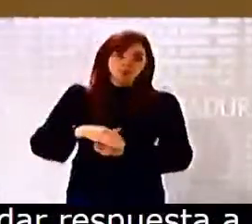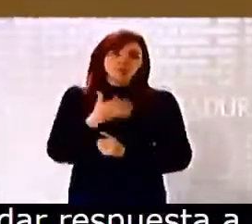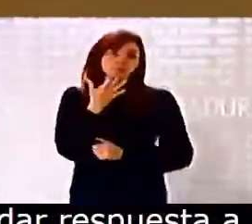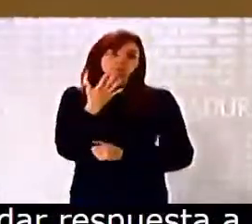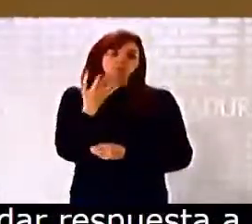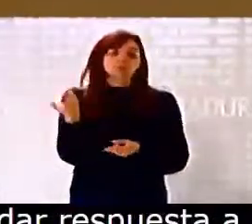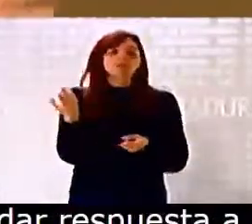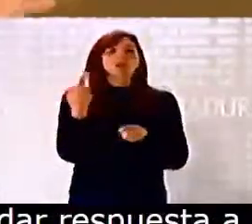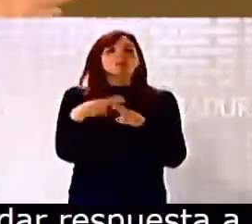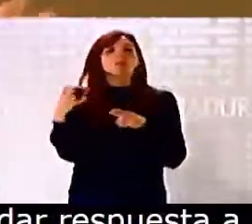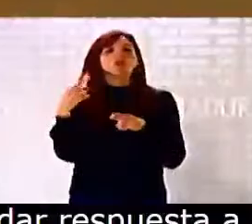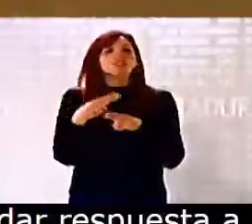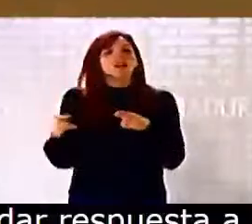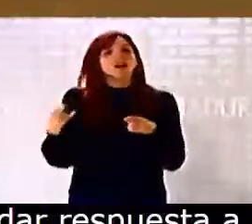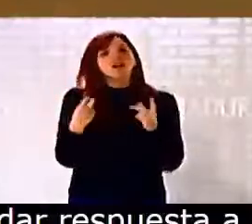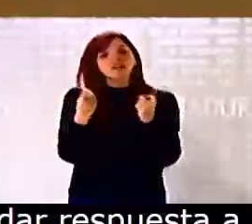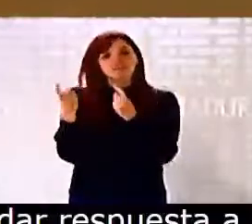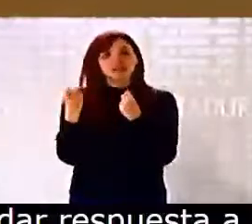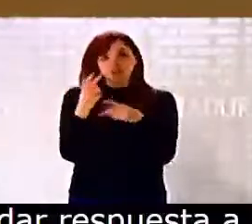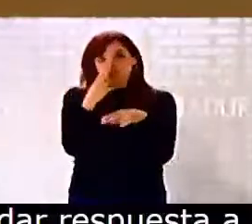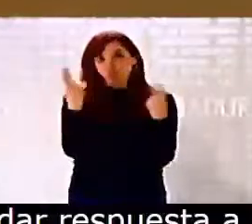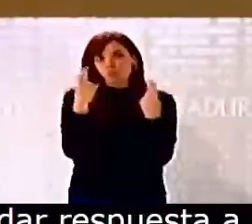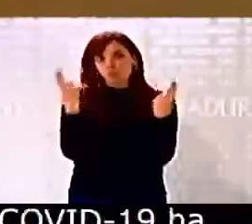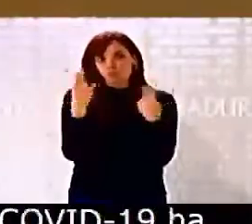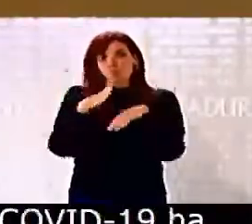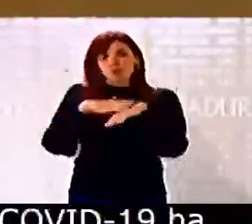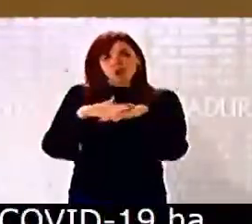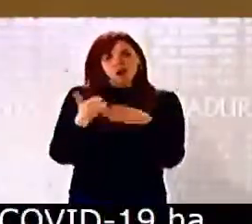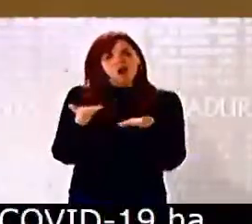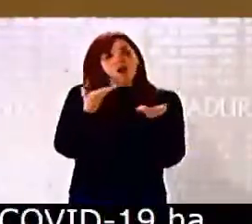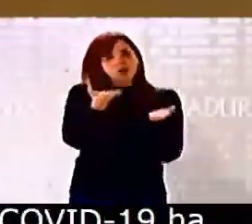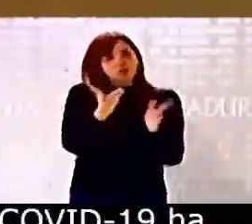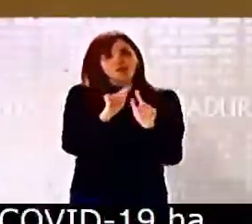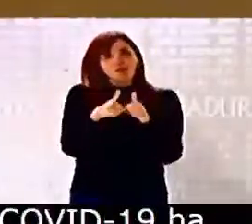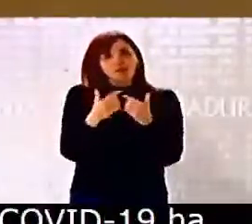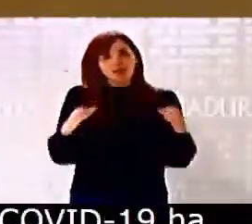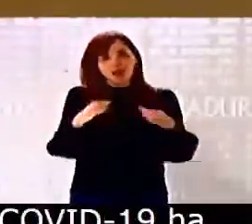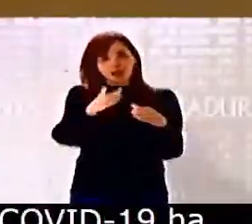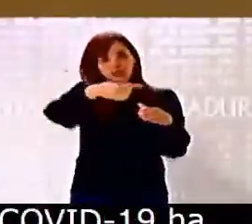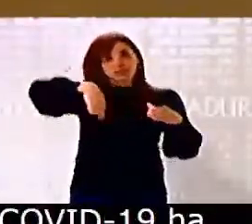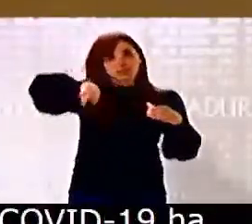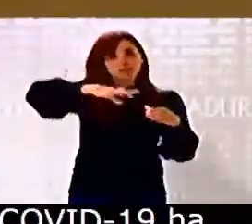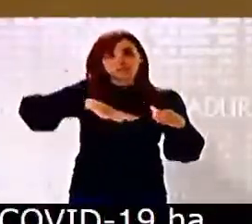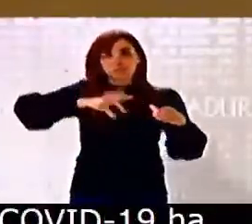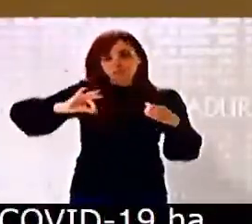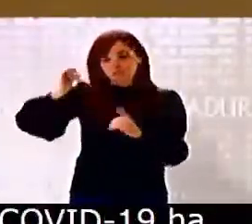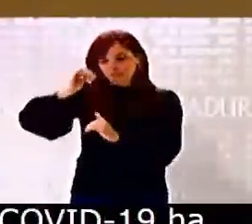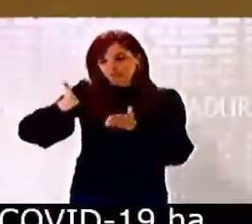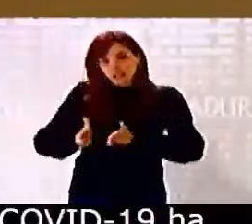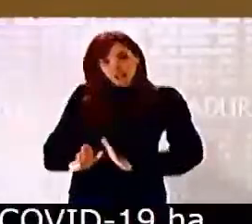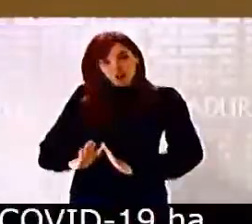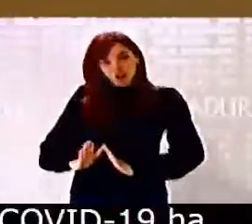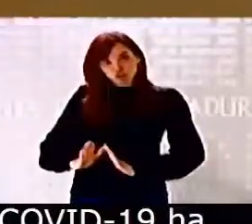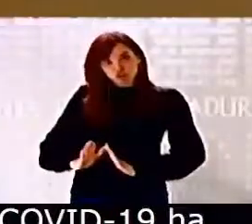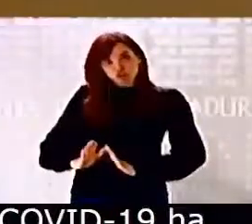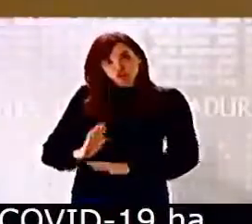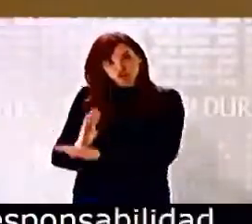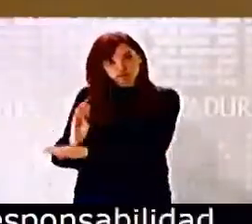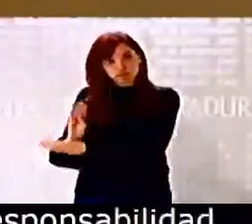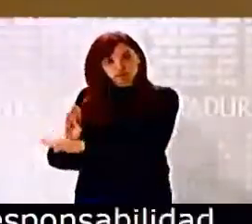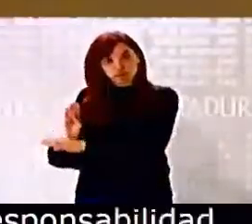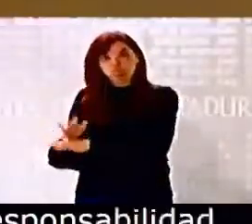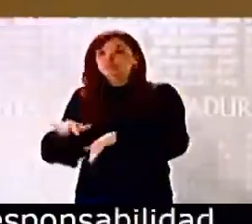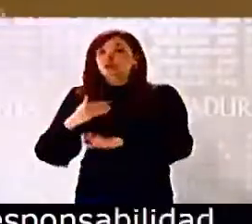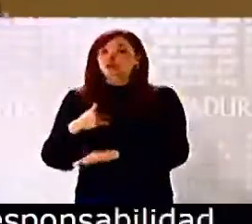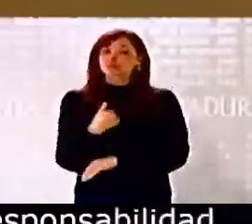de corresponsabilidad para que las familias puedan atender a sus hijos menores y no